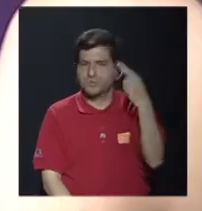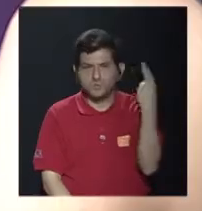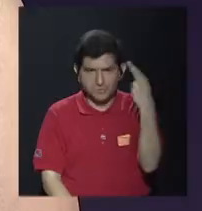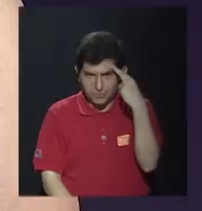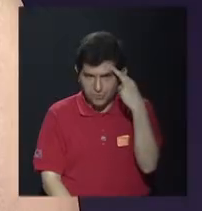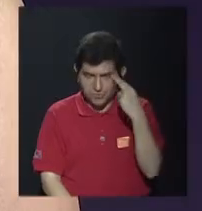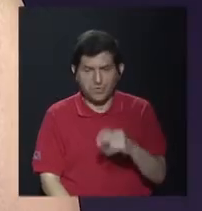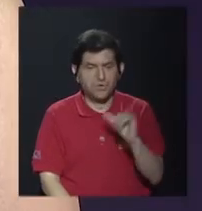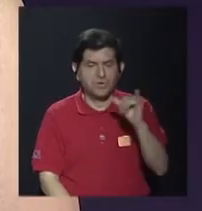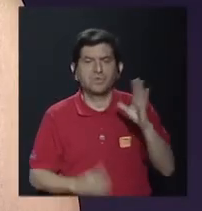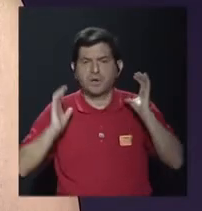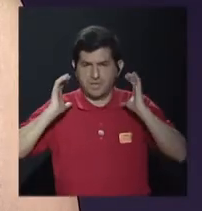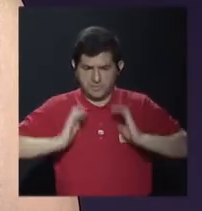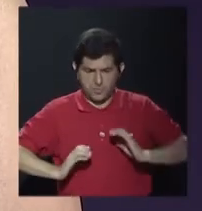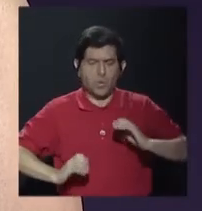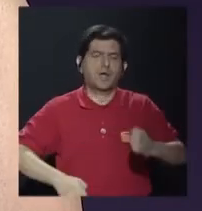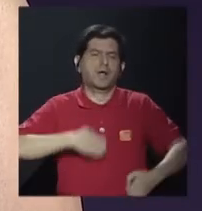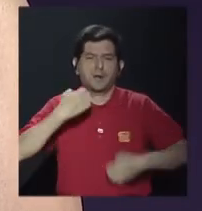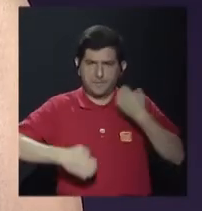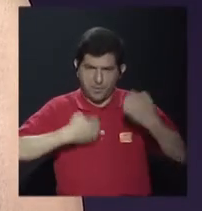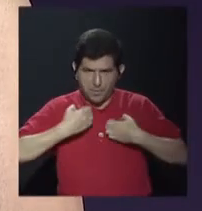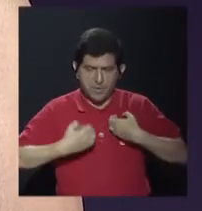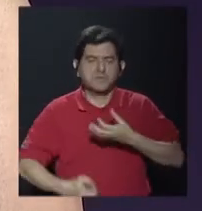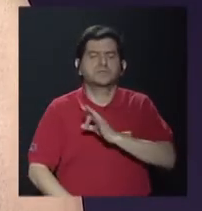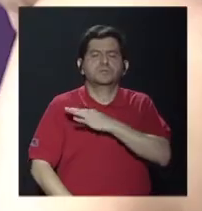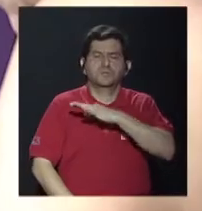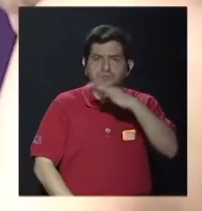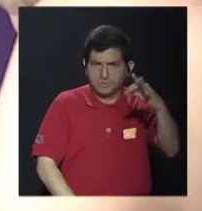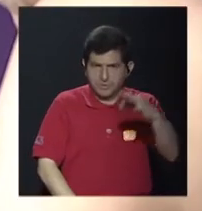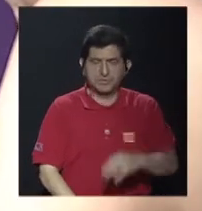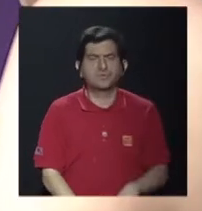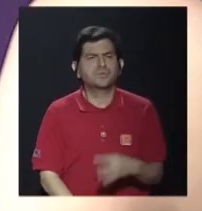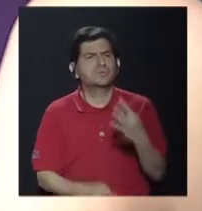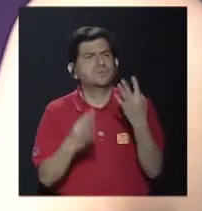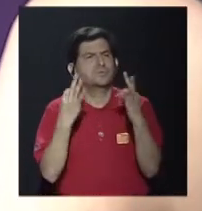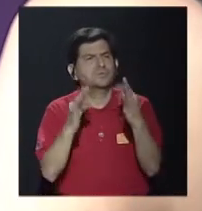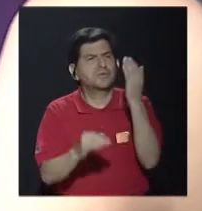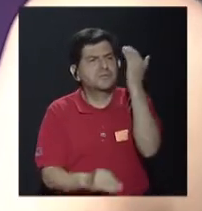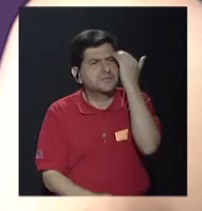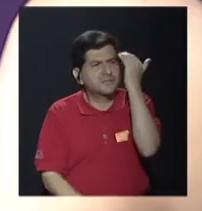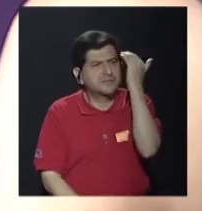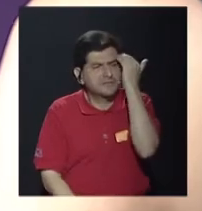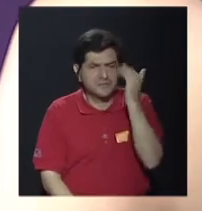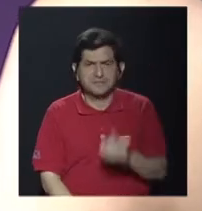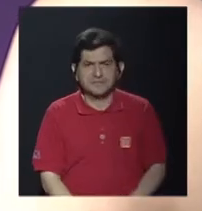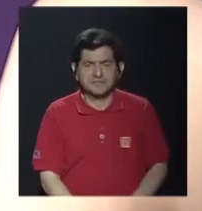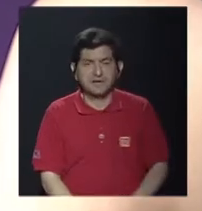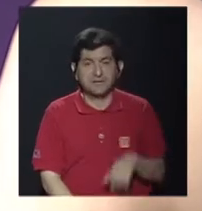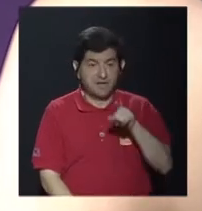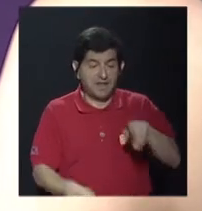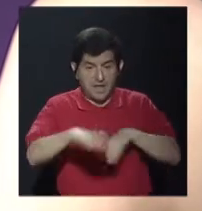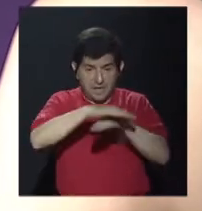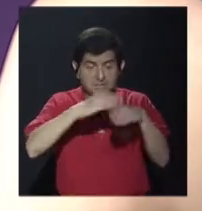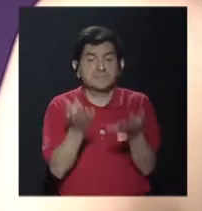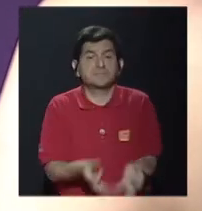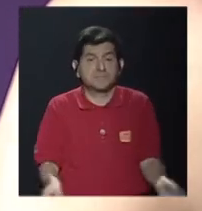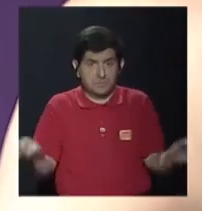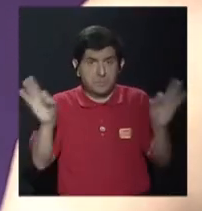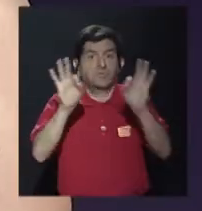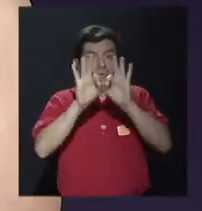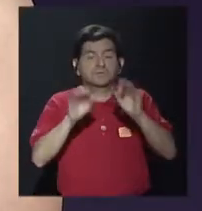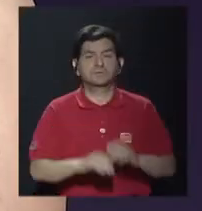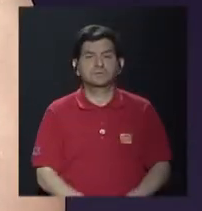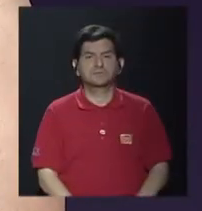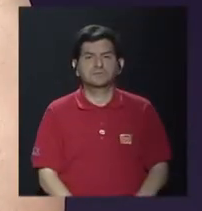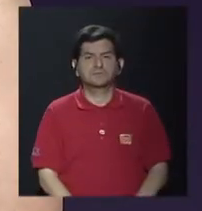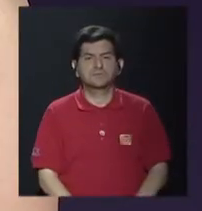el cuerpo, son las emociones, es el espíritu, ¿verdad? Y entender que en ese sentido esta plataforma es muy, muy valiosa. Bueno,